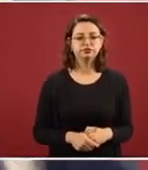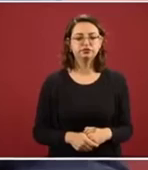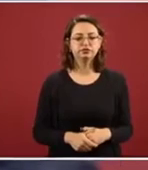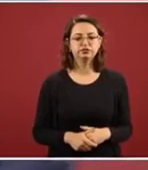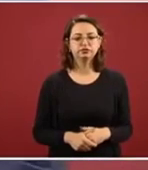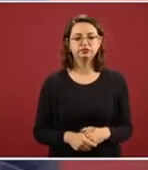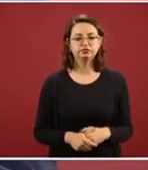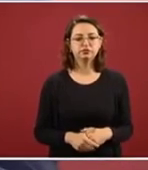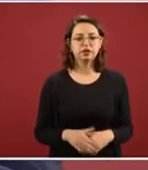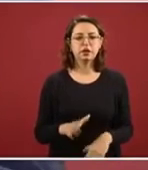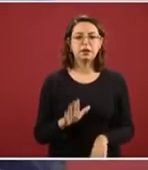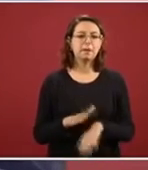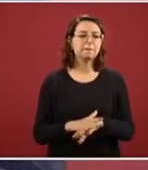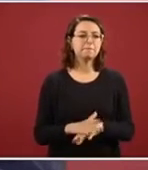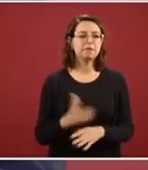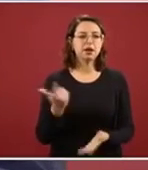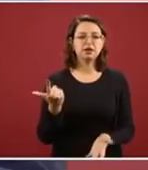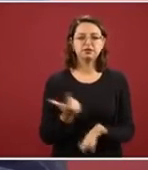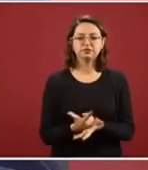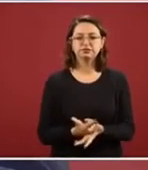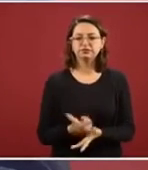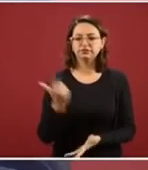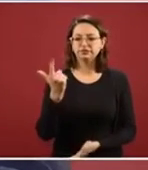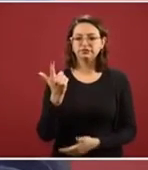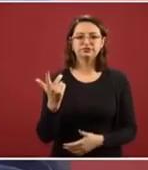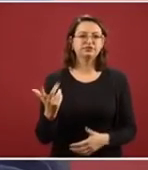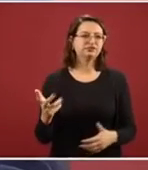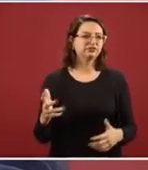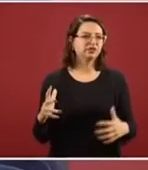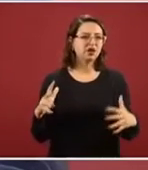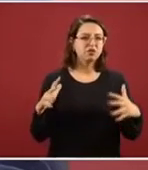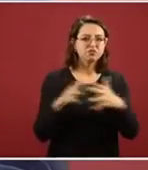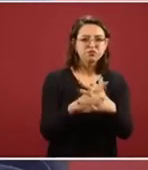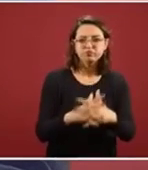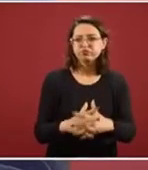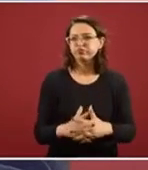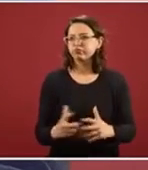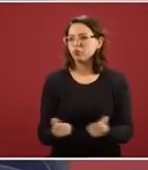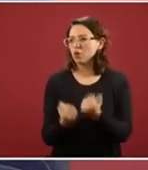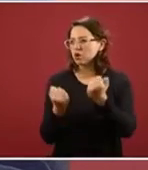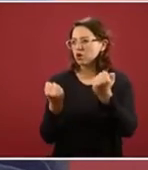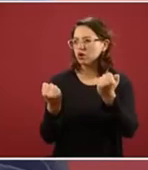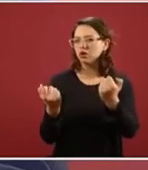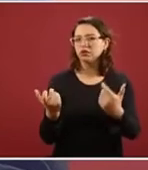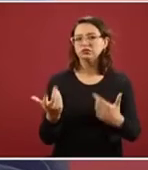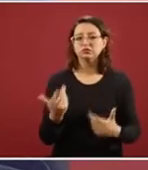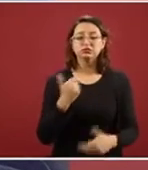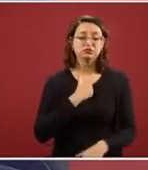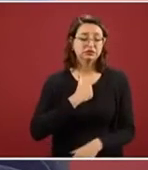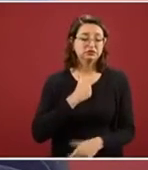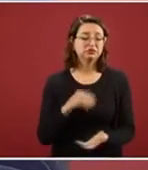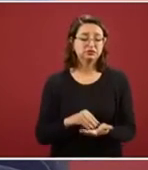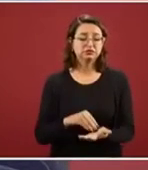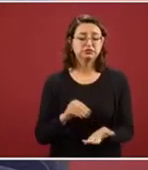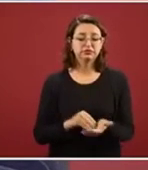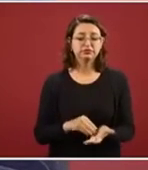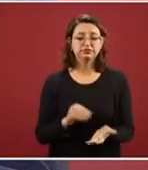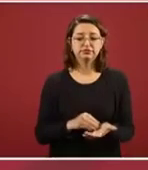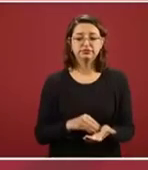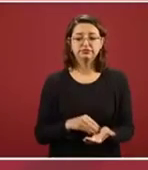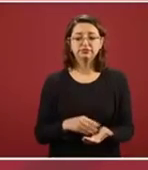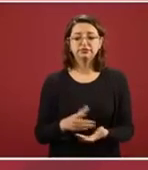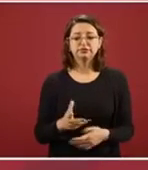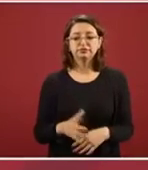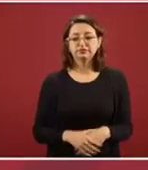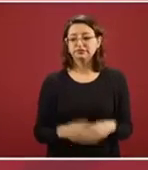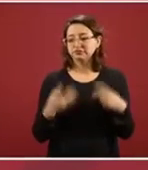delitos más graves, enfrentamientos que se presentan, desgraciadamente, ¿sí?, la